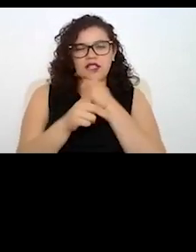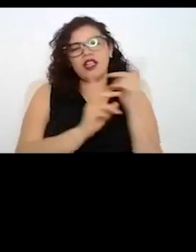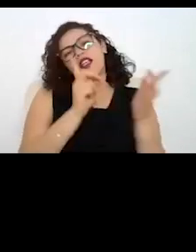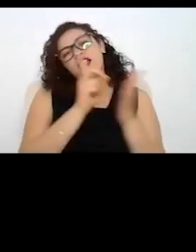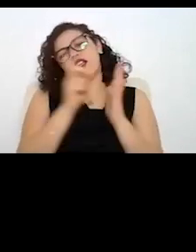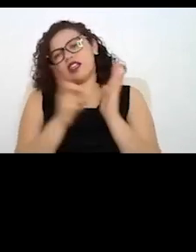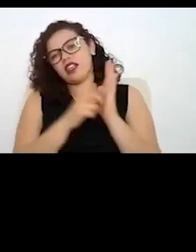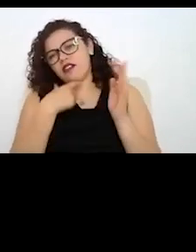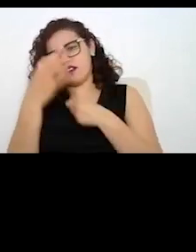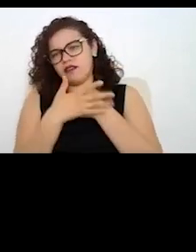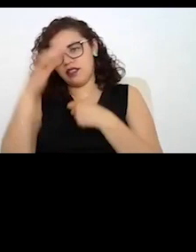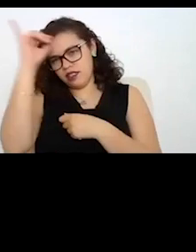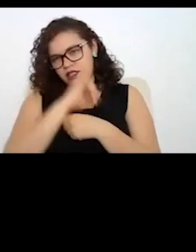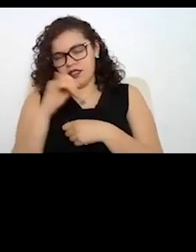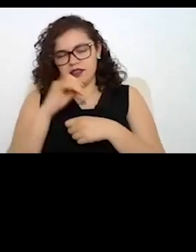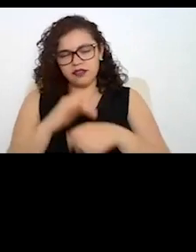avisarse al patrón.